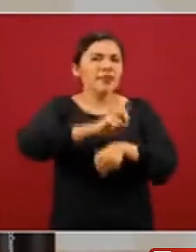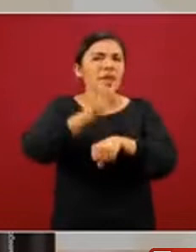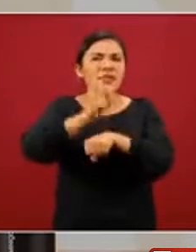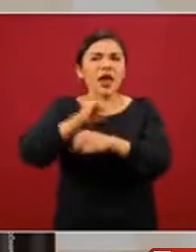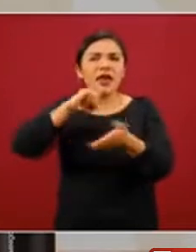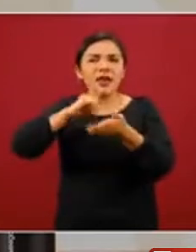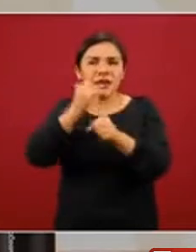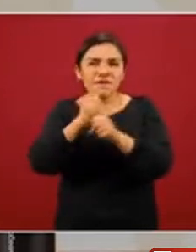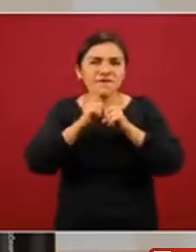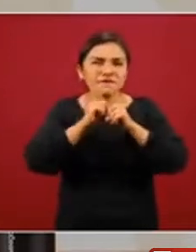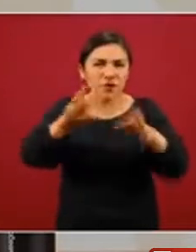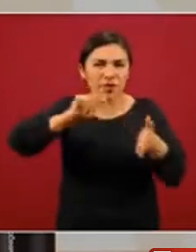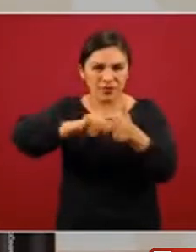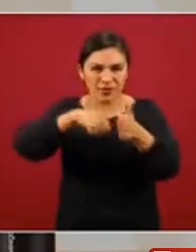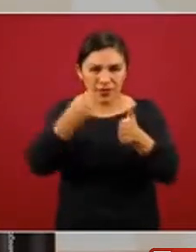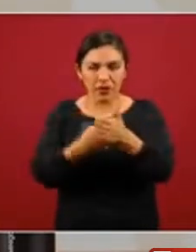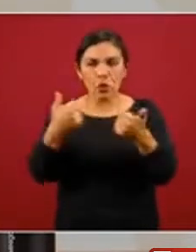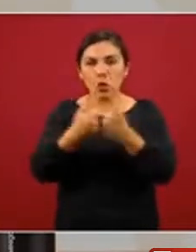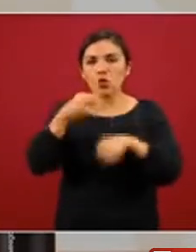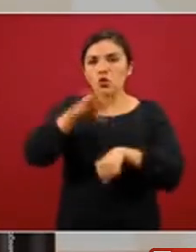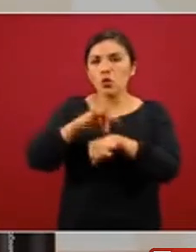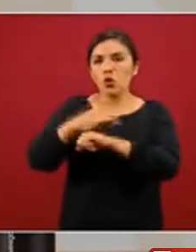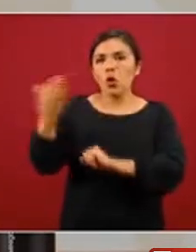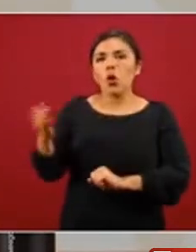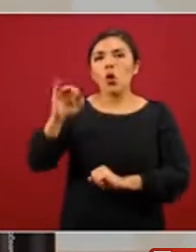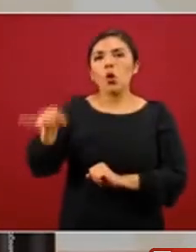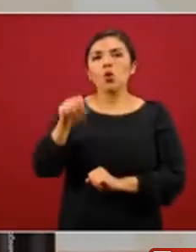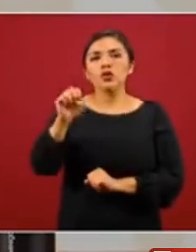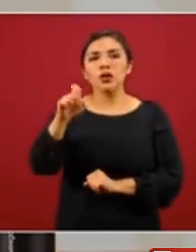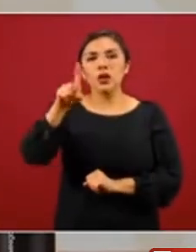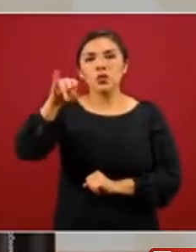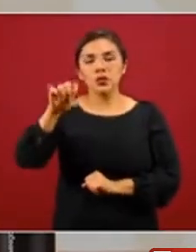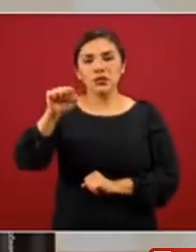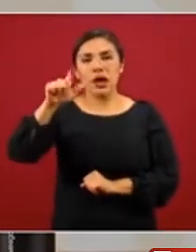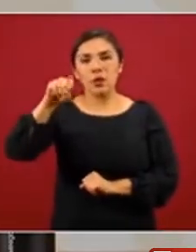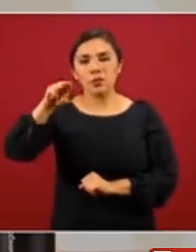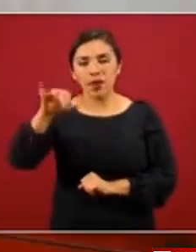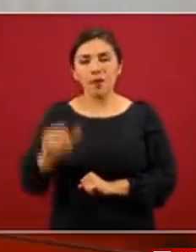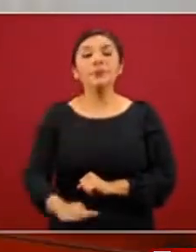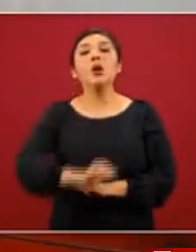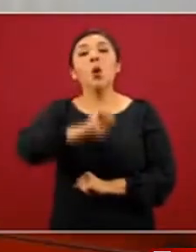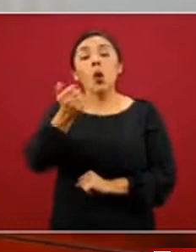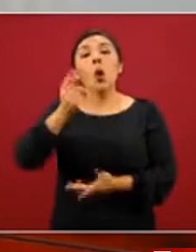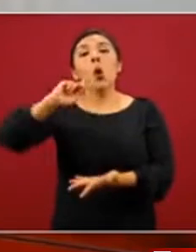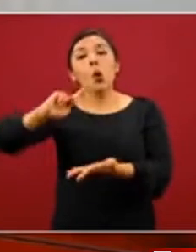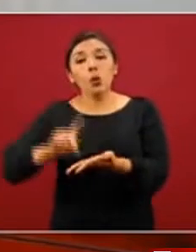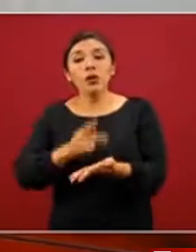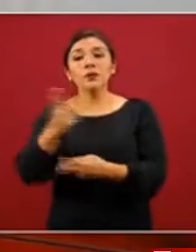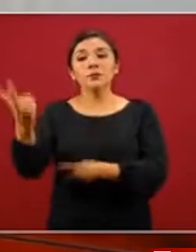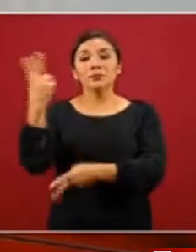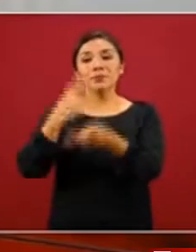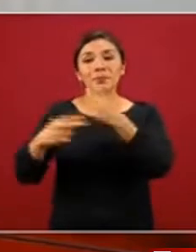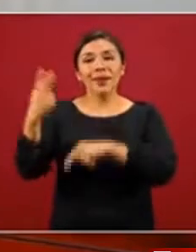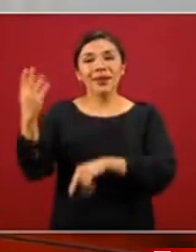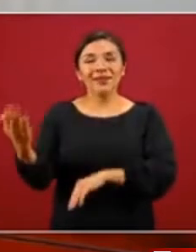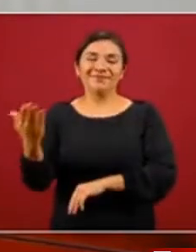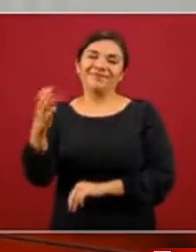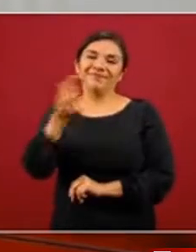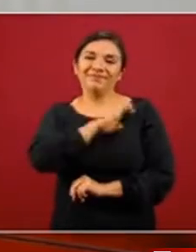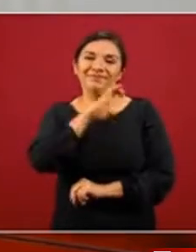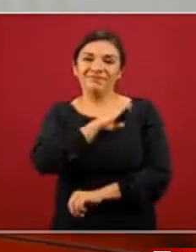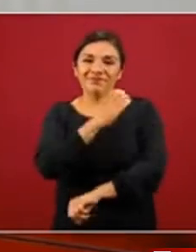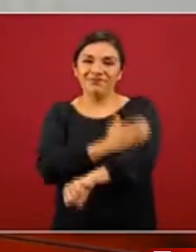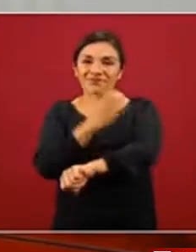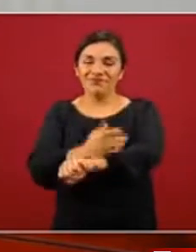presentará el doctor José Luis Salomía, director general de Epidemiología, y nos vuelve a acompañar nuestra querida